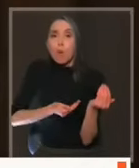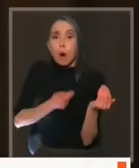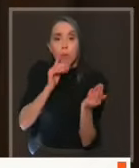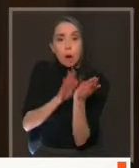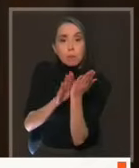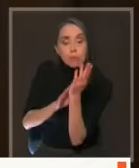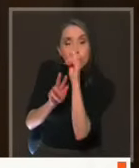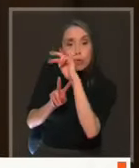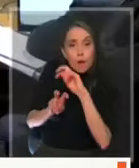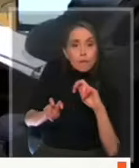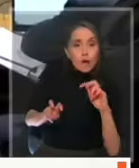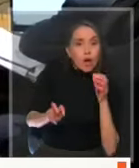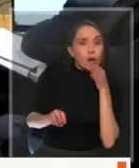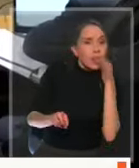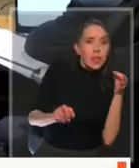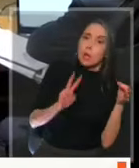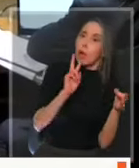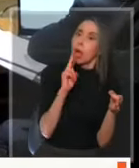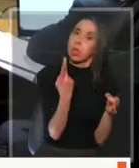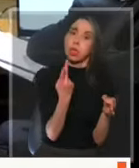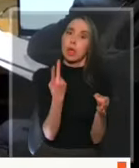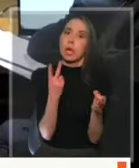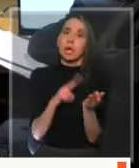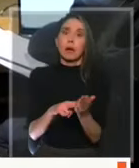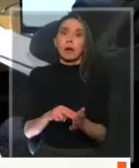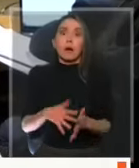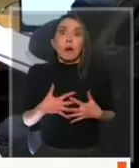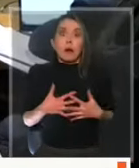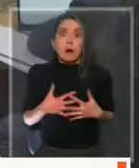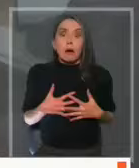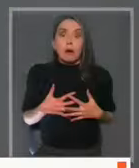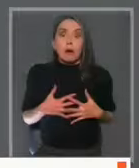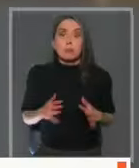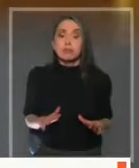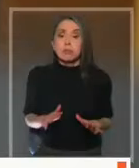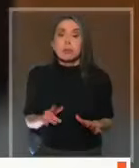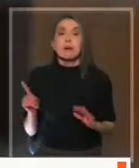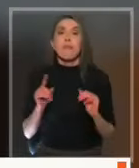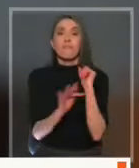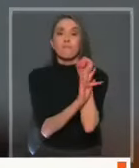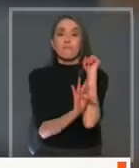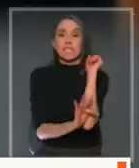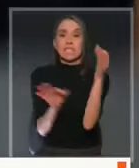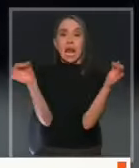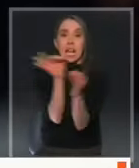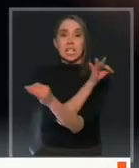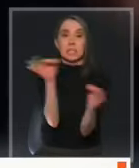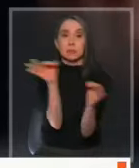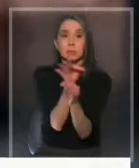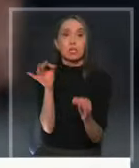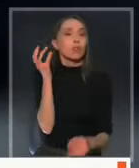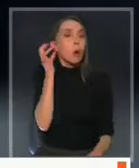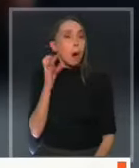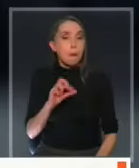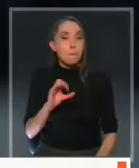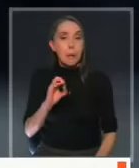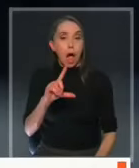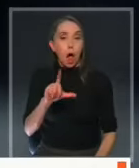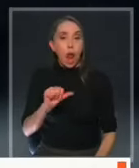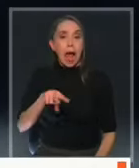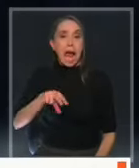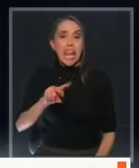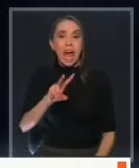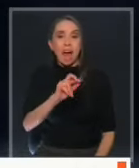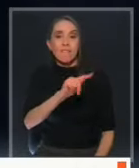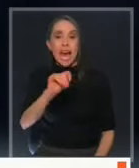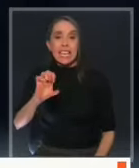una realidad que dejó a todos con la sangre helada. La fiscalía aclaró tajante que Paola Navarrete Riquelme